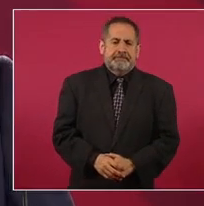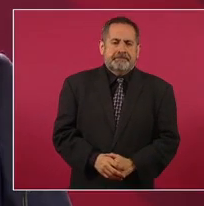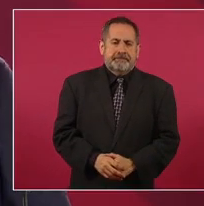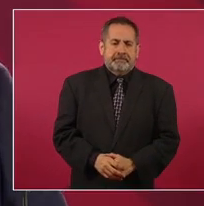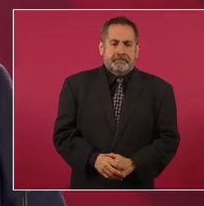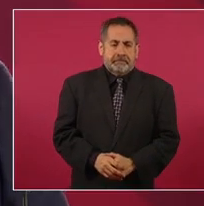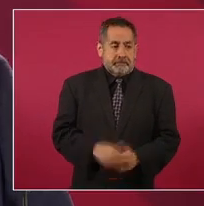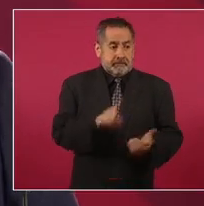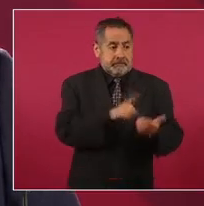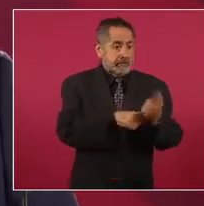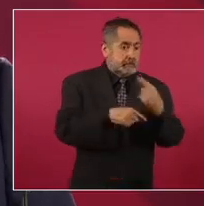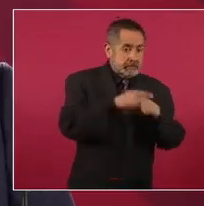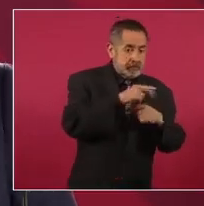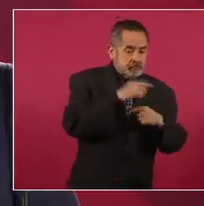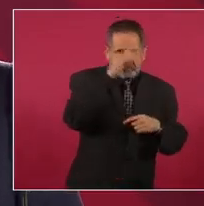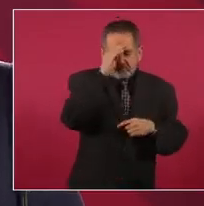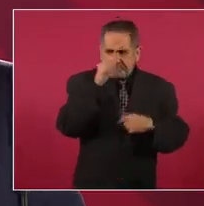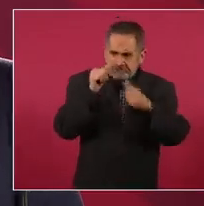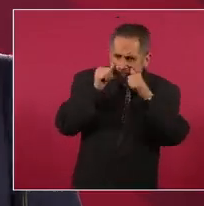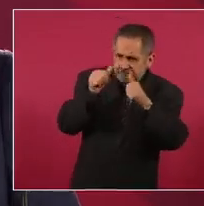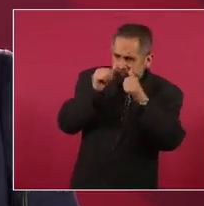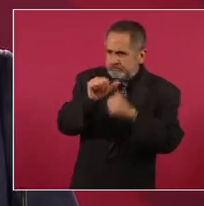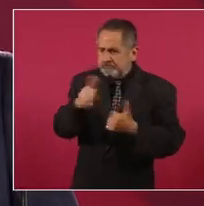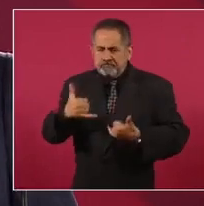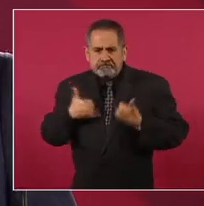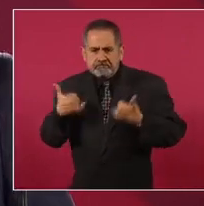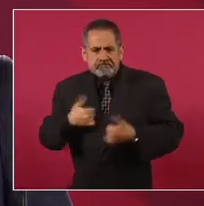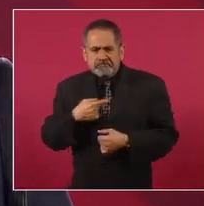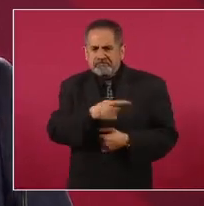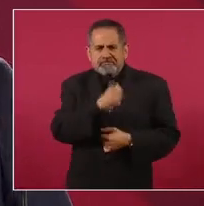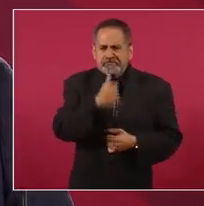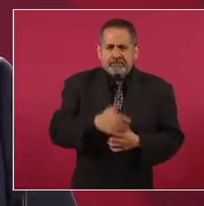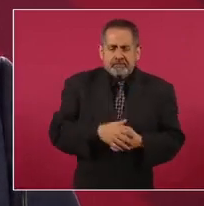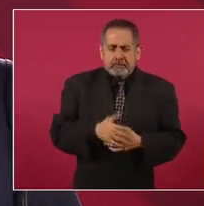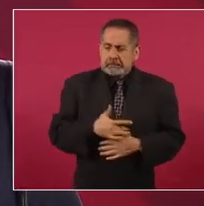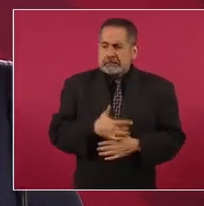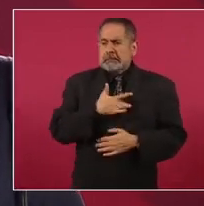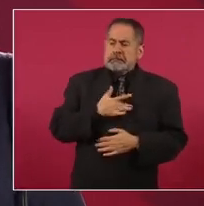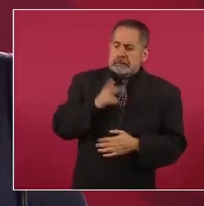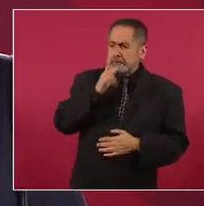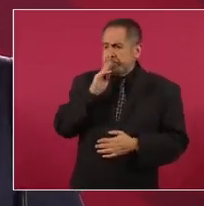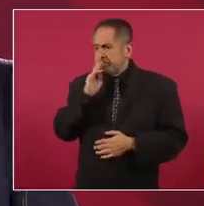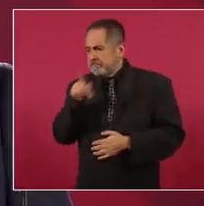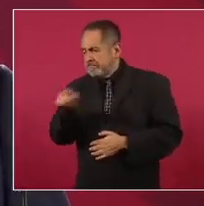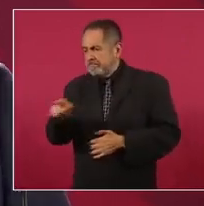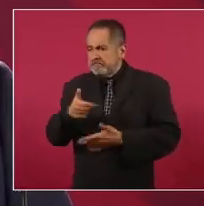¿Les preocupan los jóvenes? ¿Les preocupan los